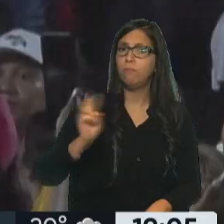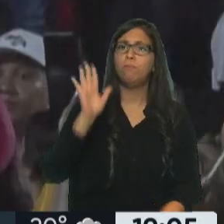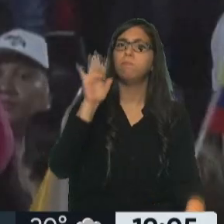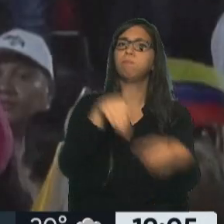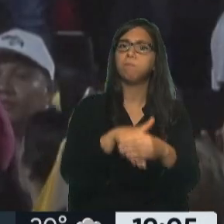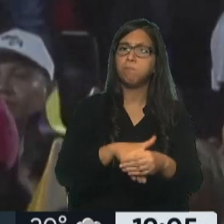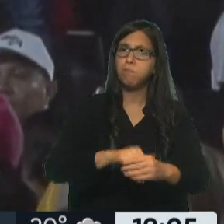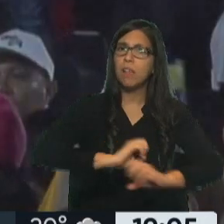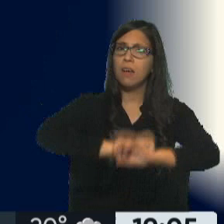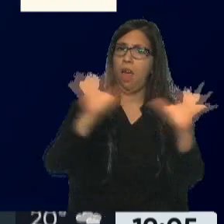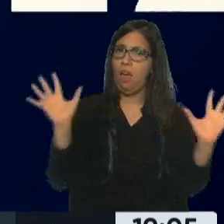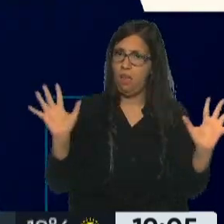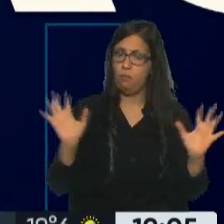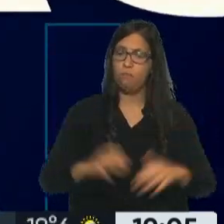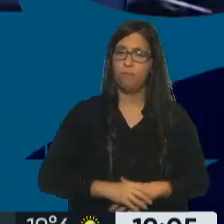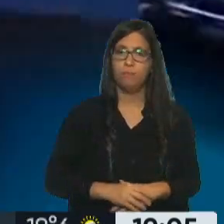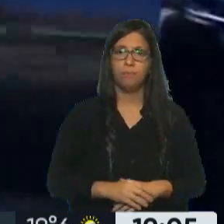alto y claro, señaló.